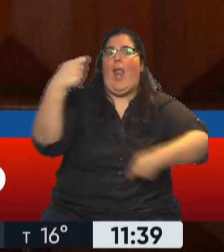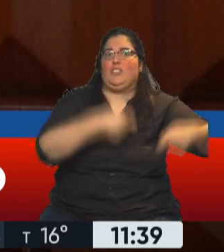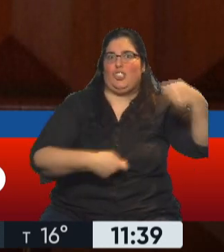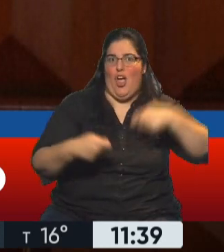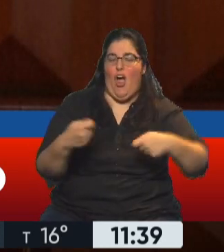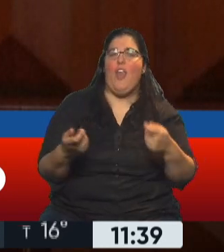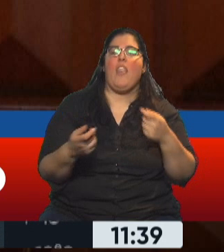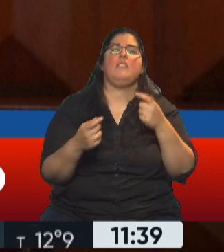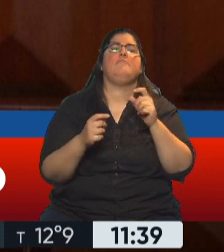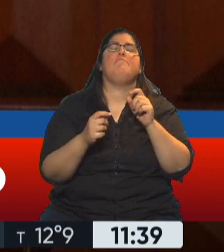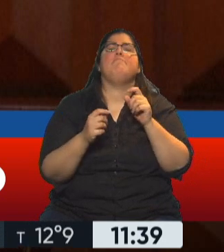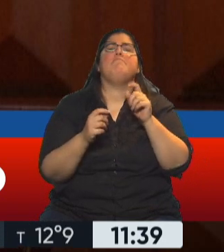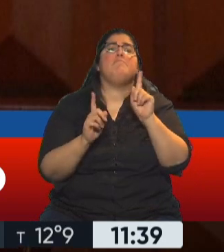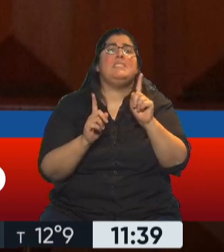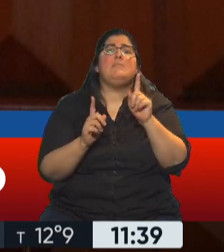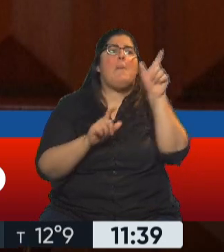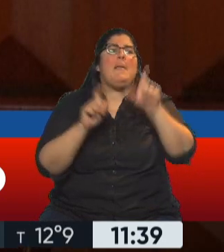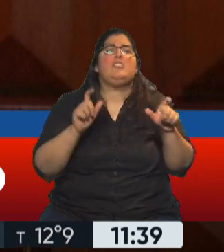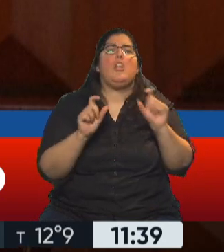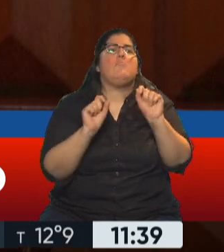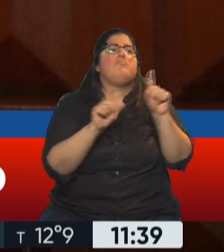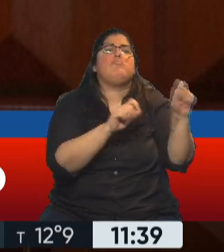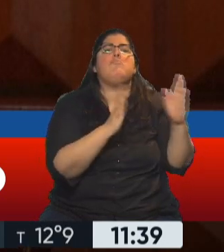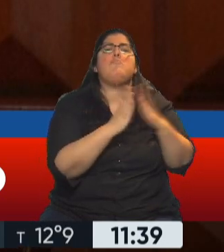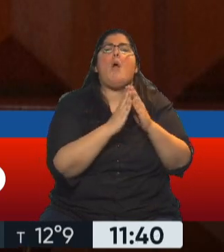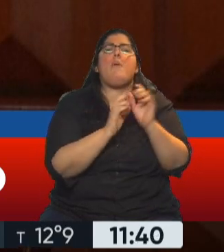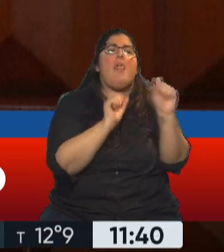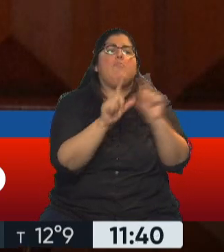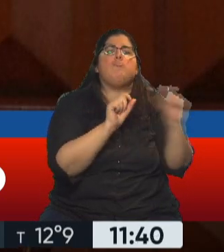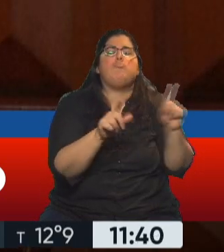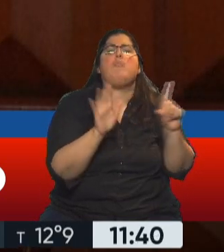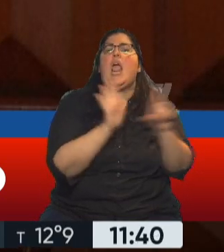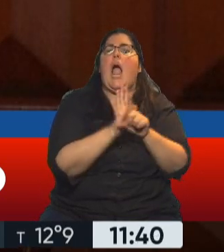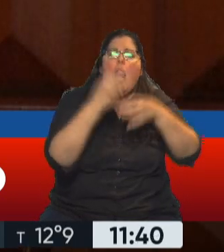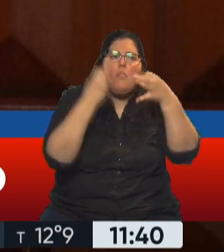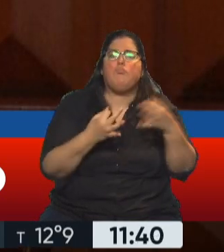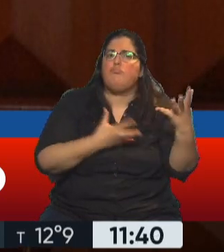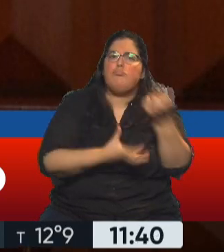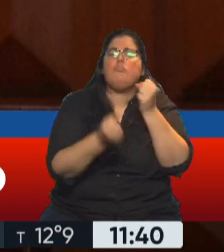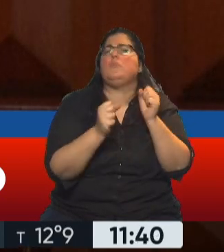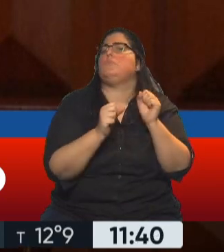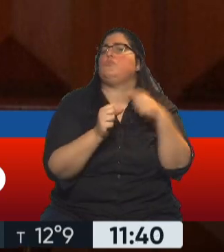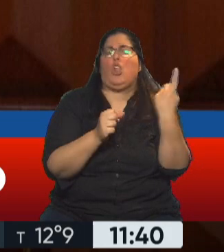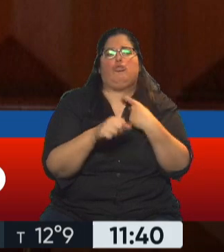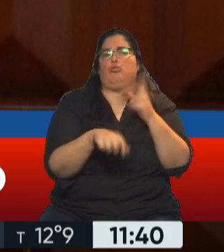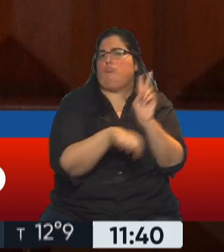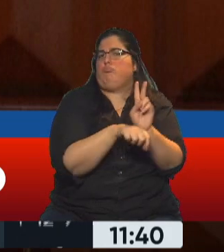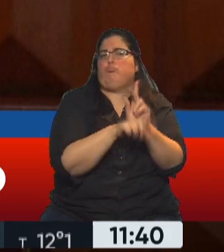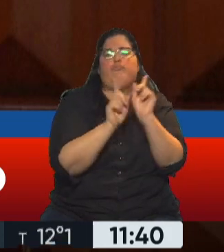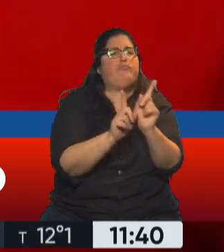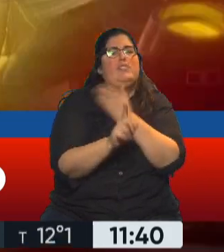de las personas obtenidas con esfuerzo y en el marco de la legalidad está garantizada por el